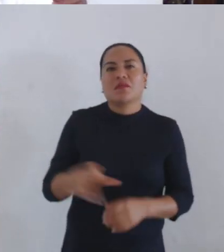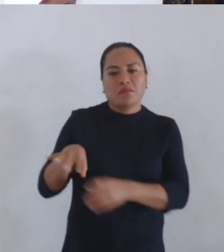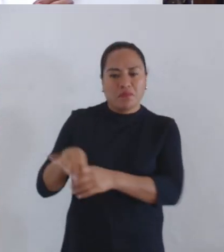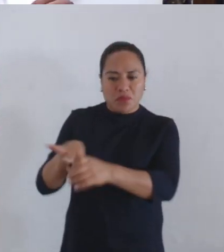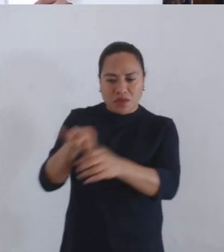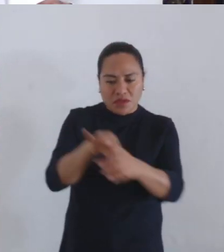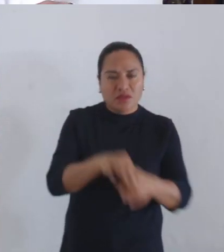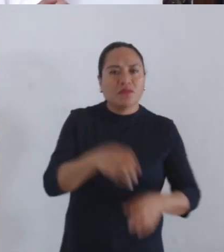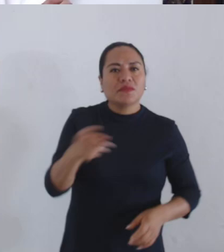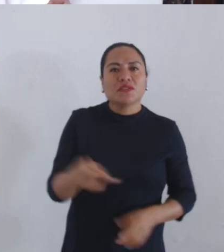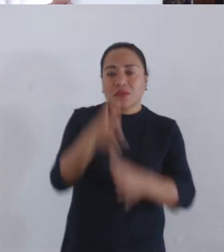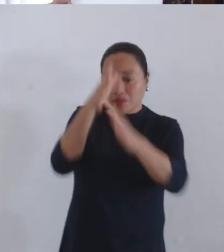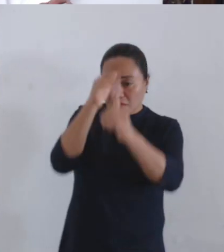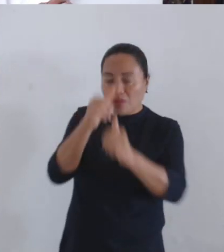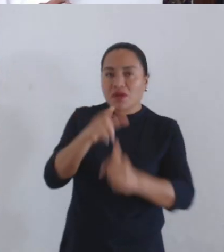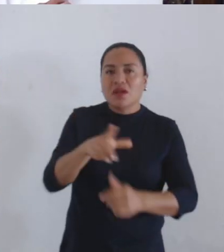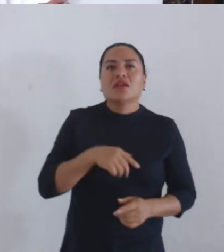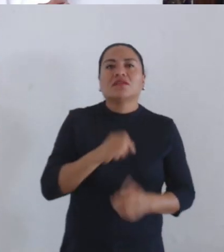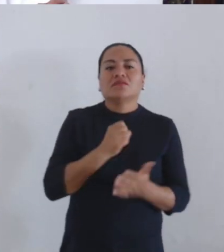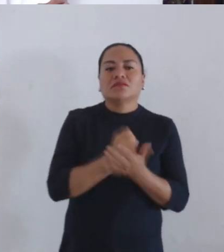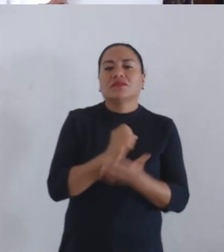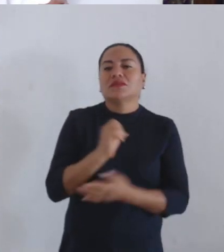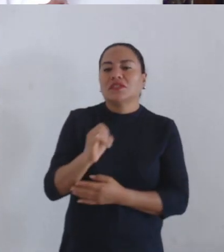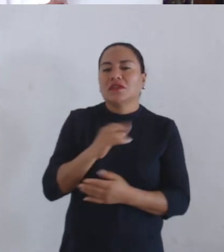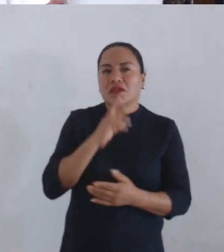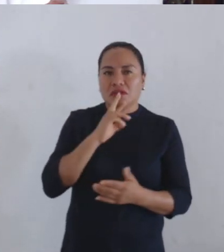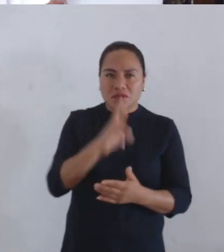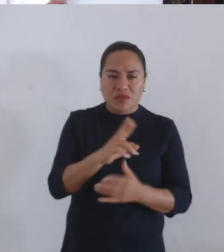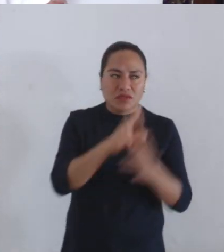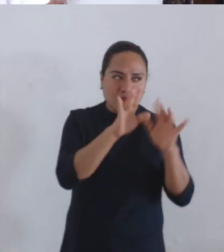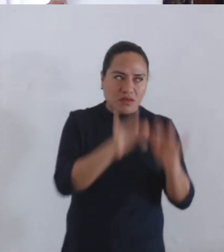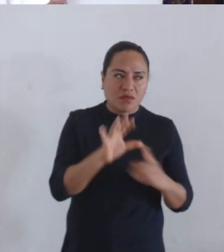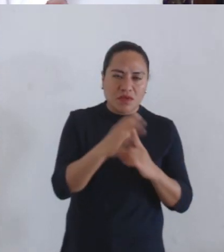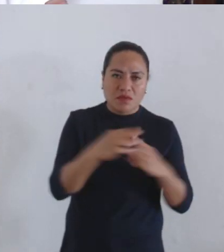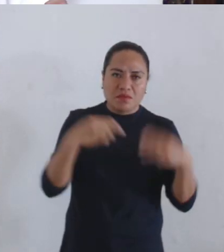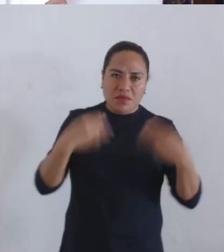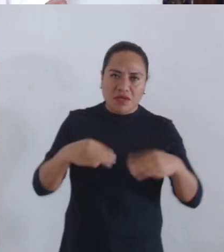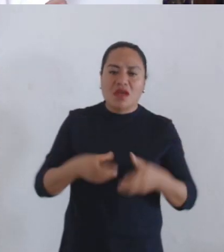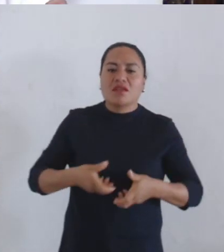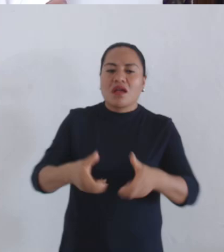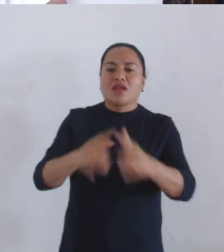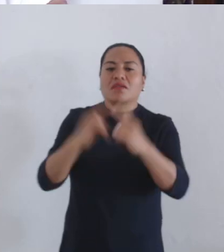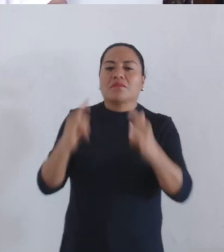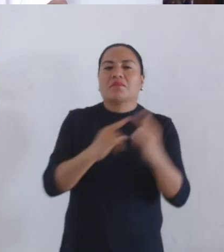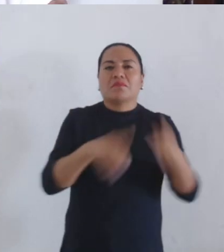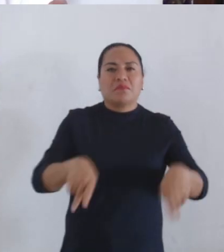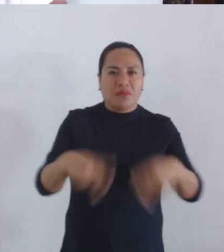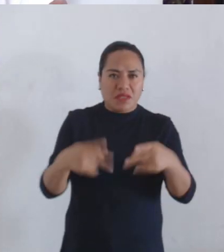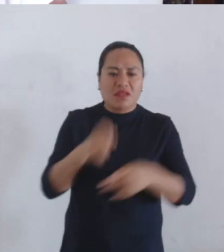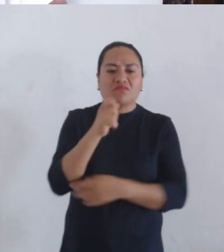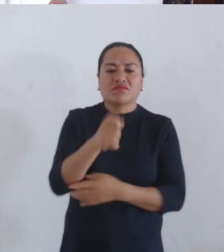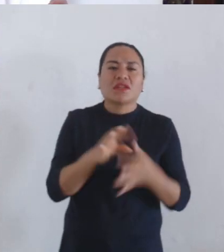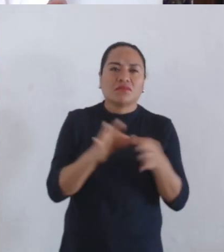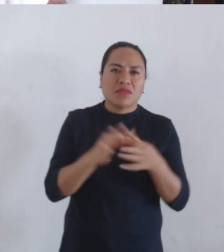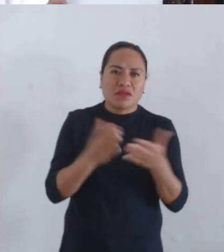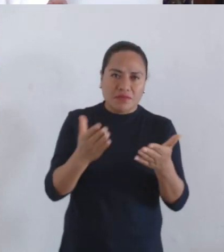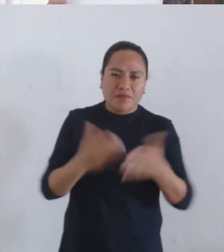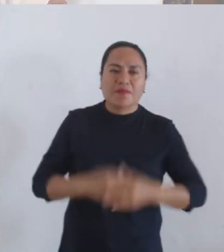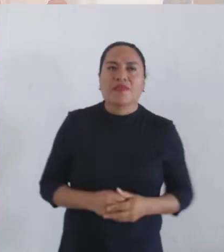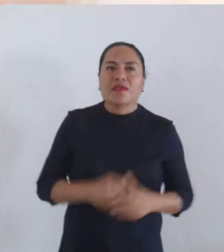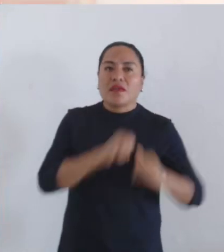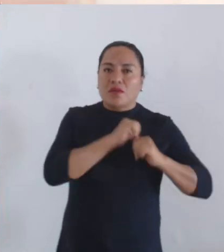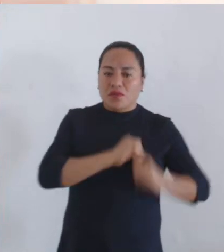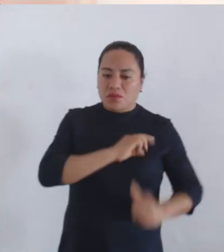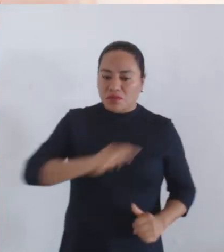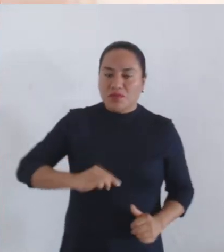votación económica, se pregunta si es de aprobarse el dictamen emitido por la Comisión de Mercados y Comercio en Vía Pública, con el que se acaba de dar cuenta.